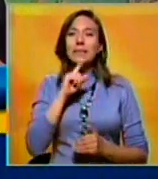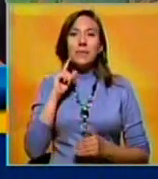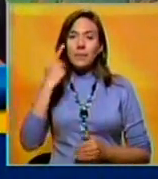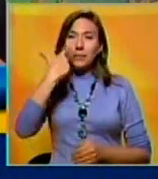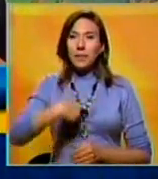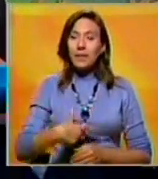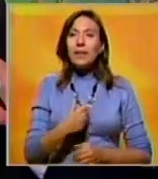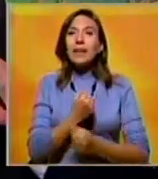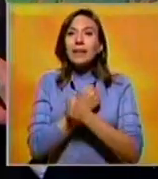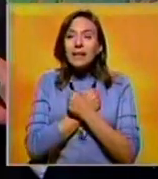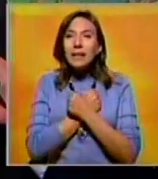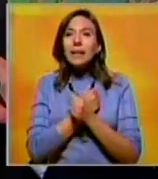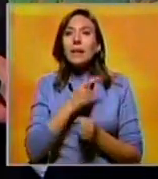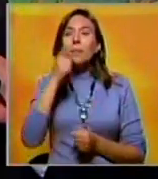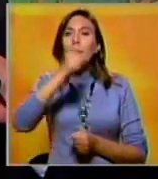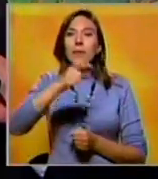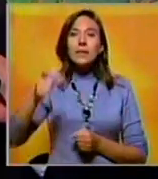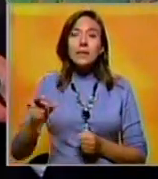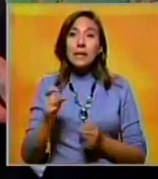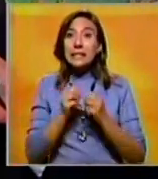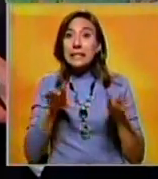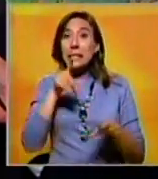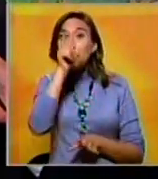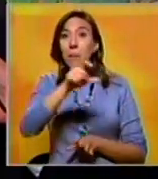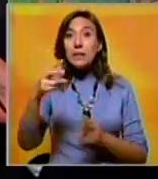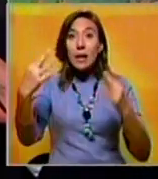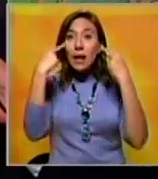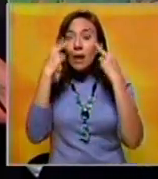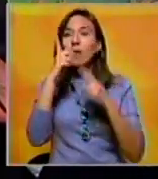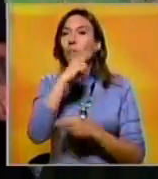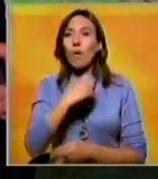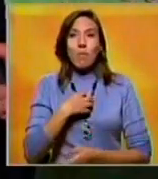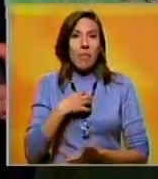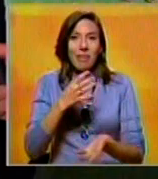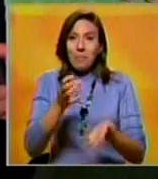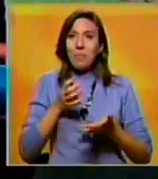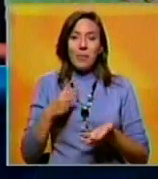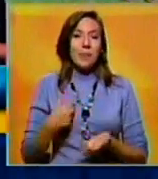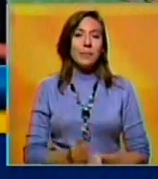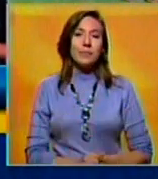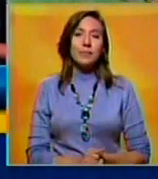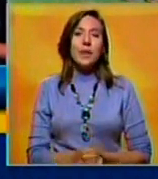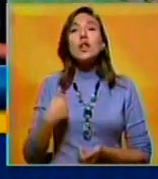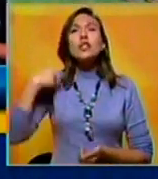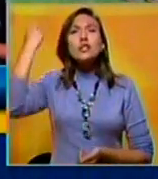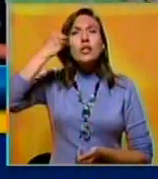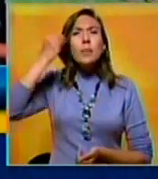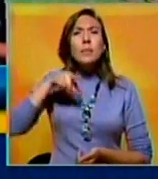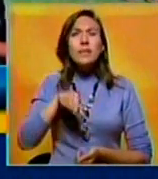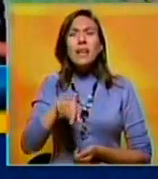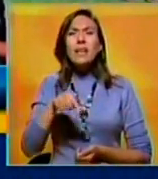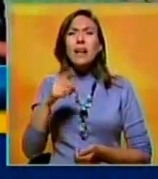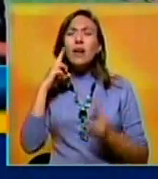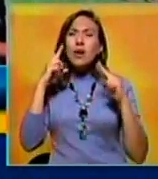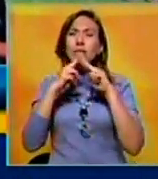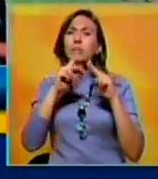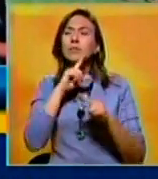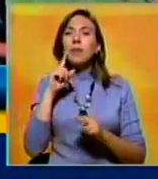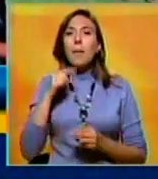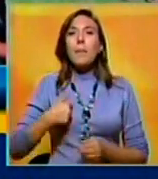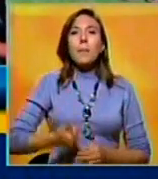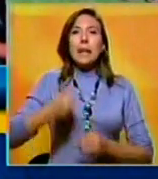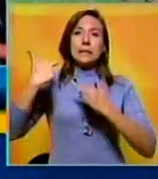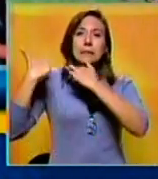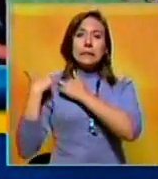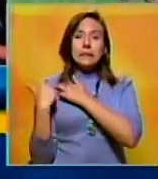también el afecto porque lo sentimos. Sin ustedes esto no sería posible. Yo pienso que este reconocimiento lo que hace es comprometernos más